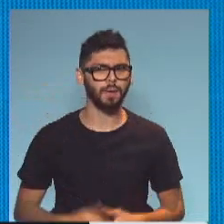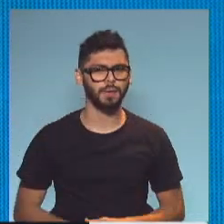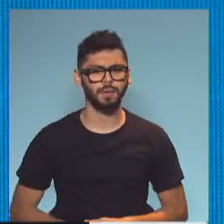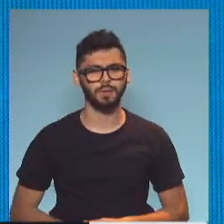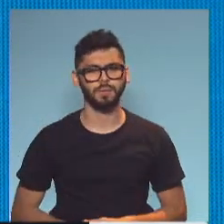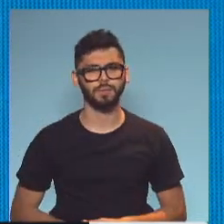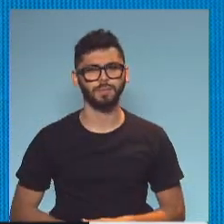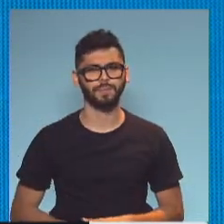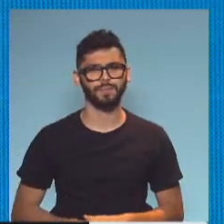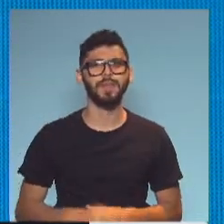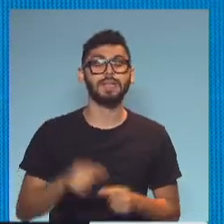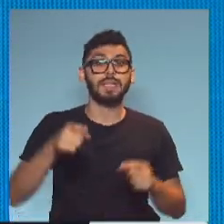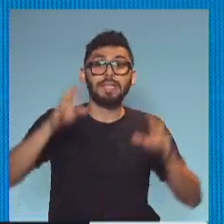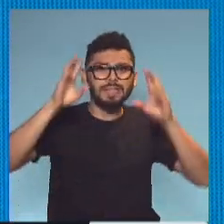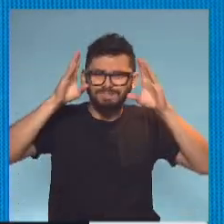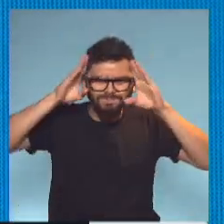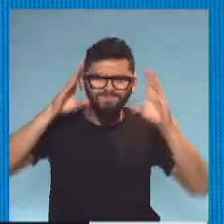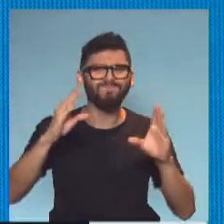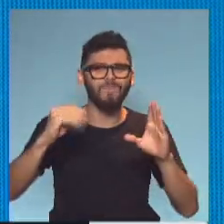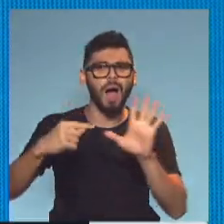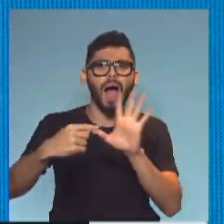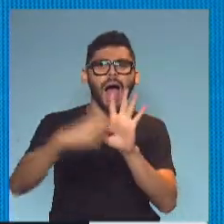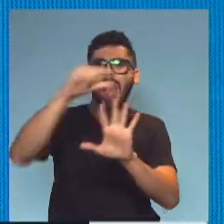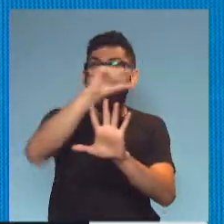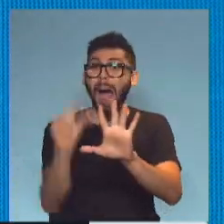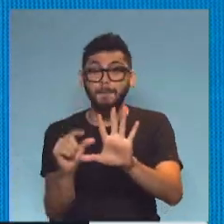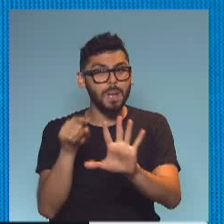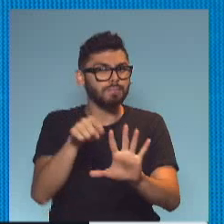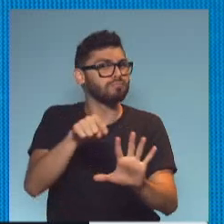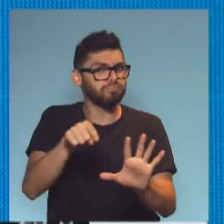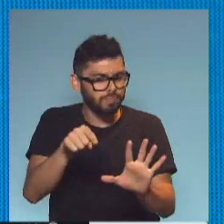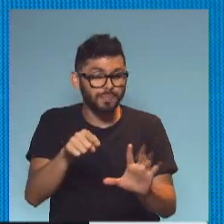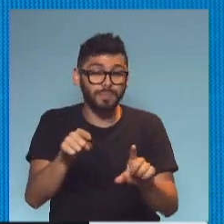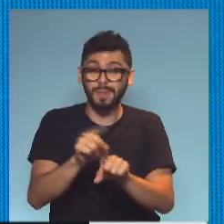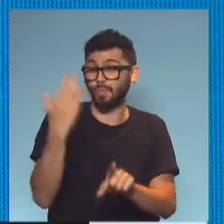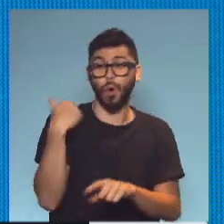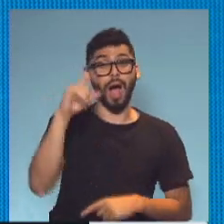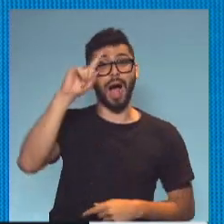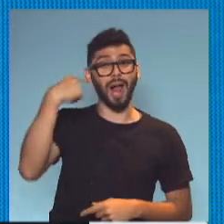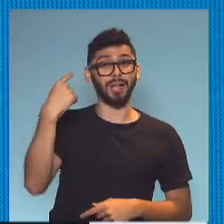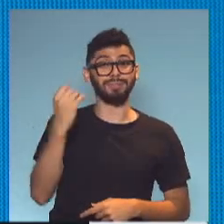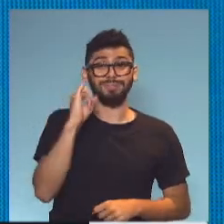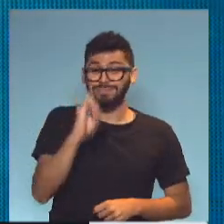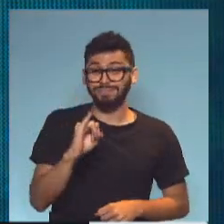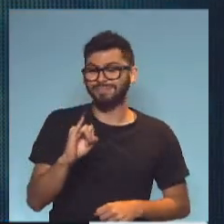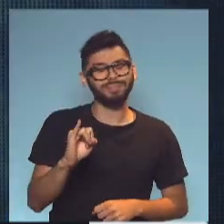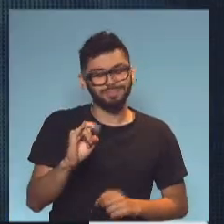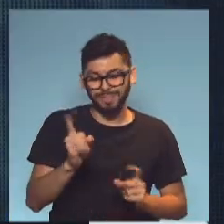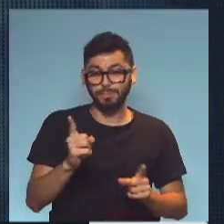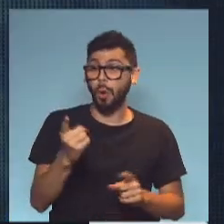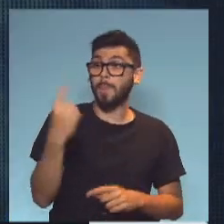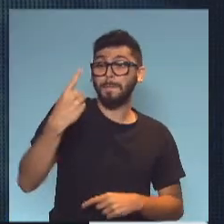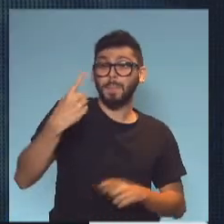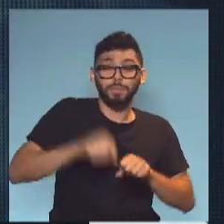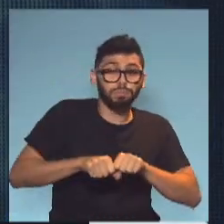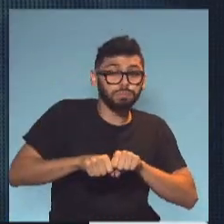Y la cuestión es samba, ahí nos vamos a quedar. El corazón, como ocurrió, lo recordaba el presidente ayer, el año pasado con la primera